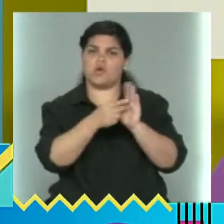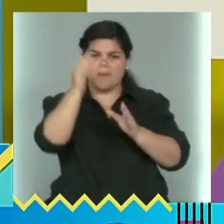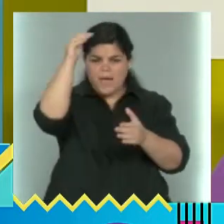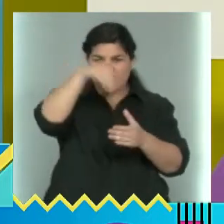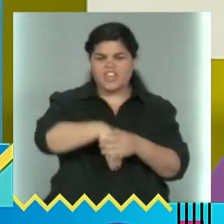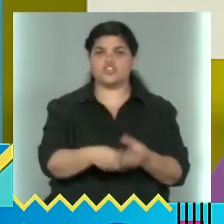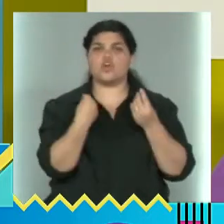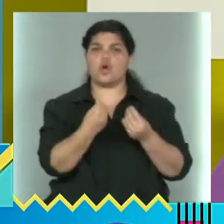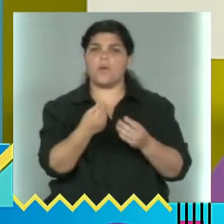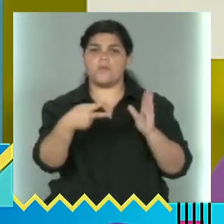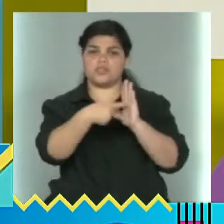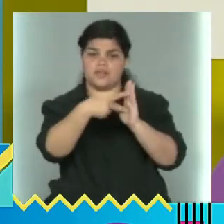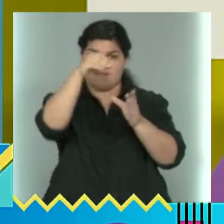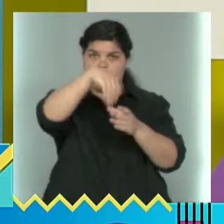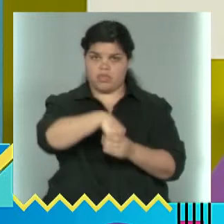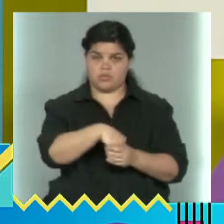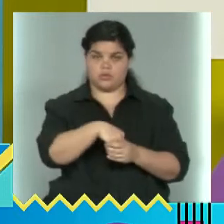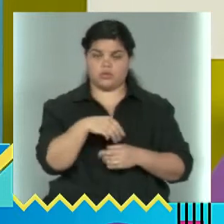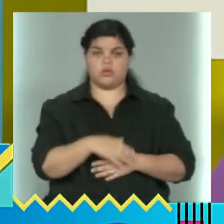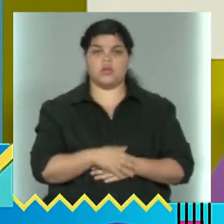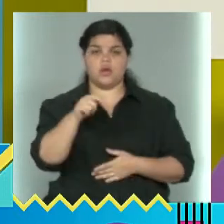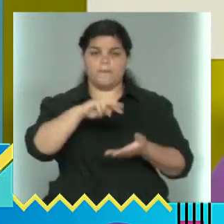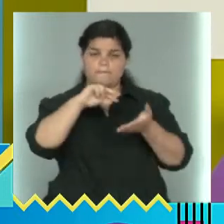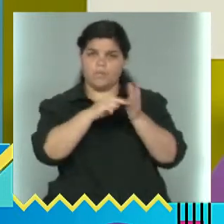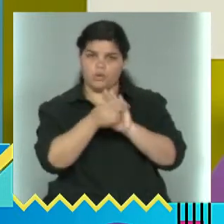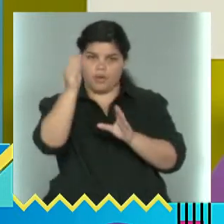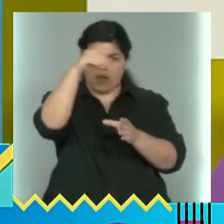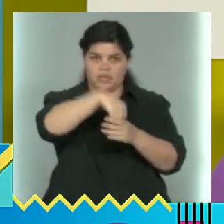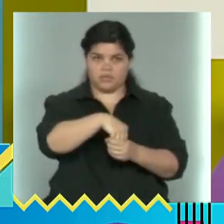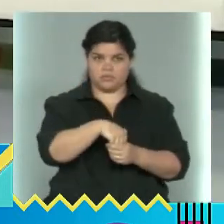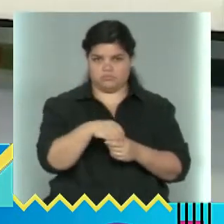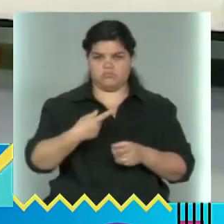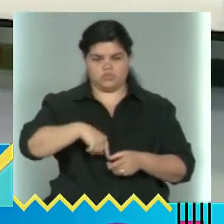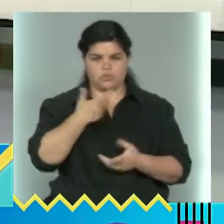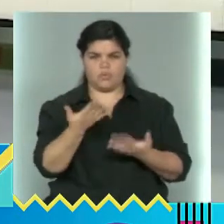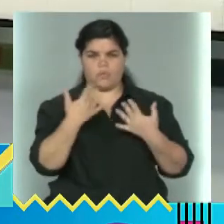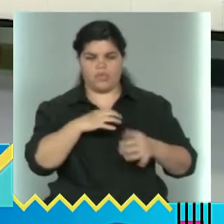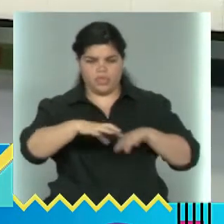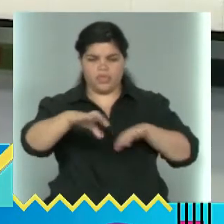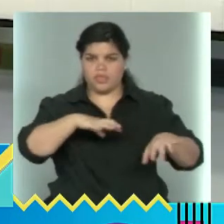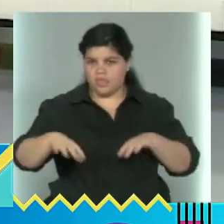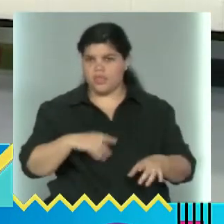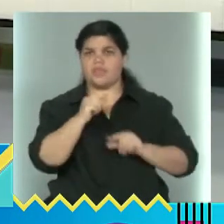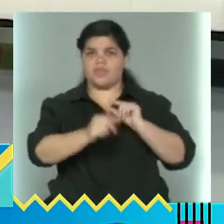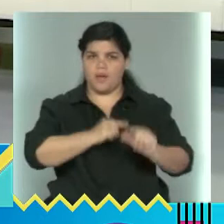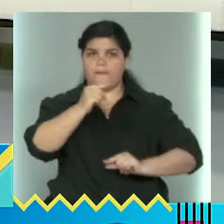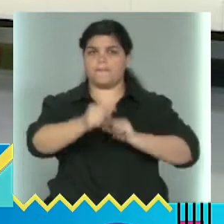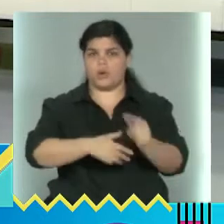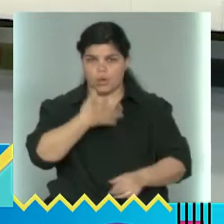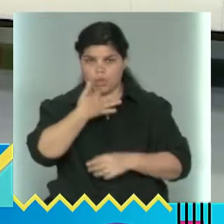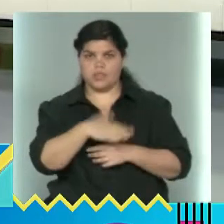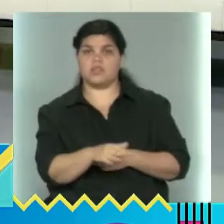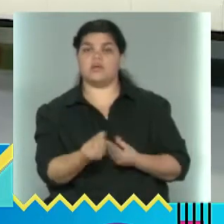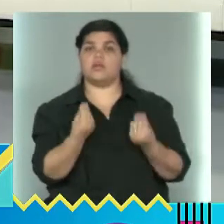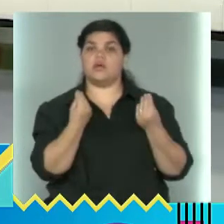entender un poquito lo que tiene que ver con el conflicto interno, que podemos empezar a desentrañar entonces un poco el conflicto que ahora se abre, ¿no?